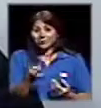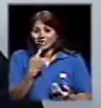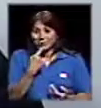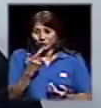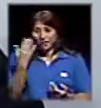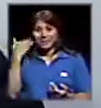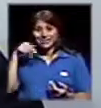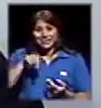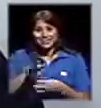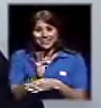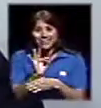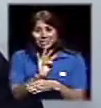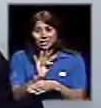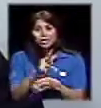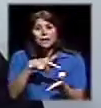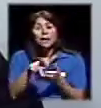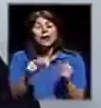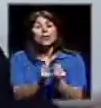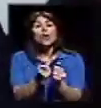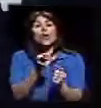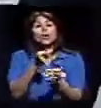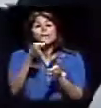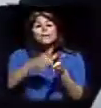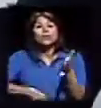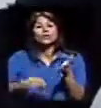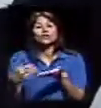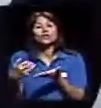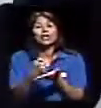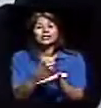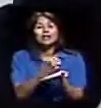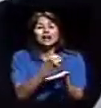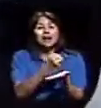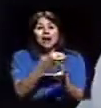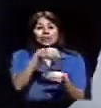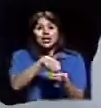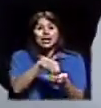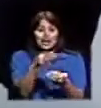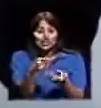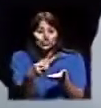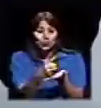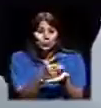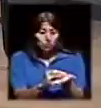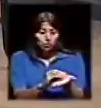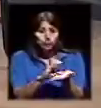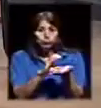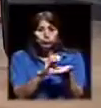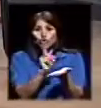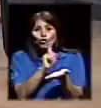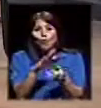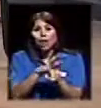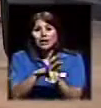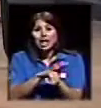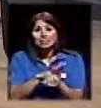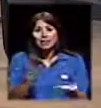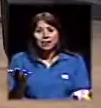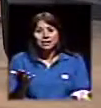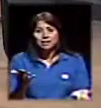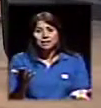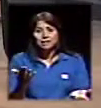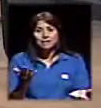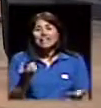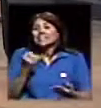recaudan. Y esos impuestos que se recaudan no alcanzan para pagar, si no fuera por el